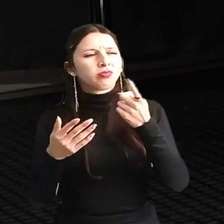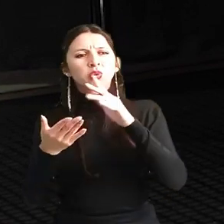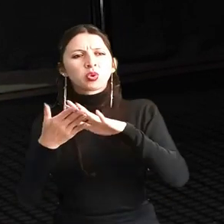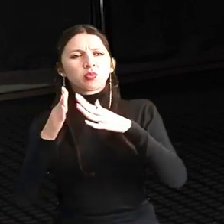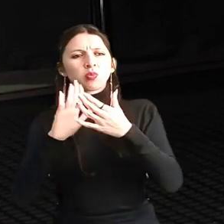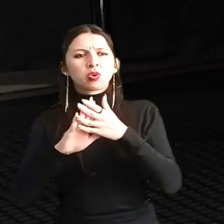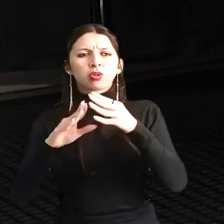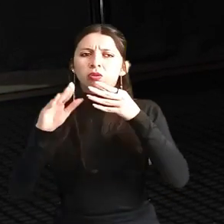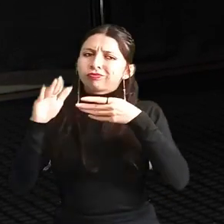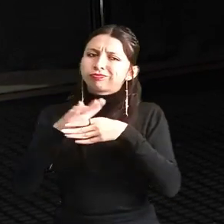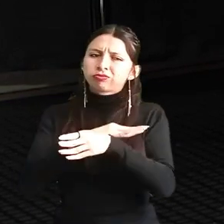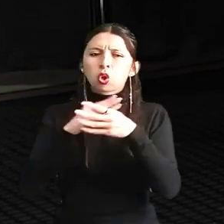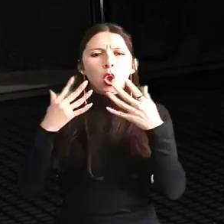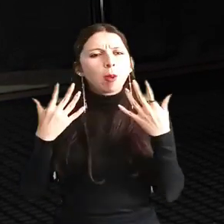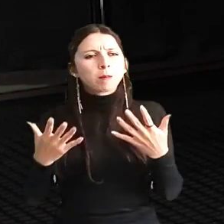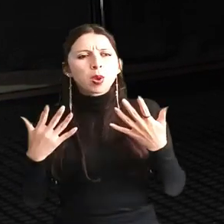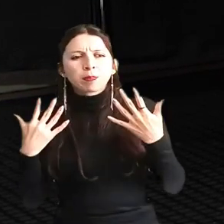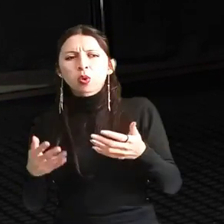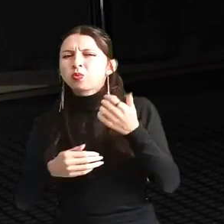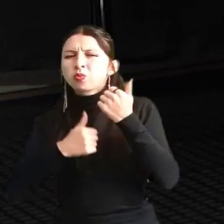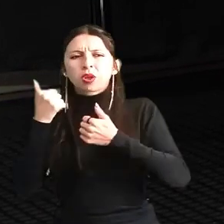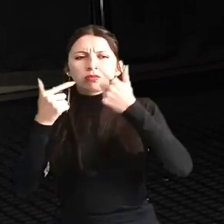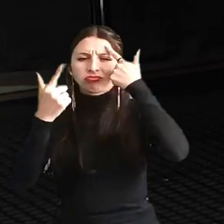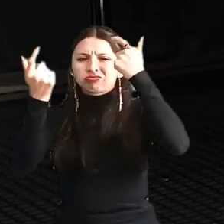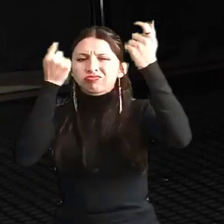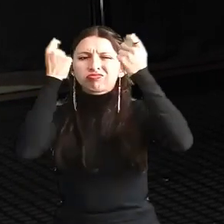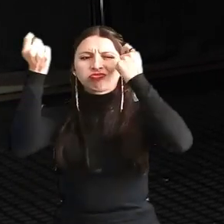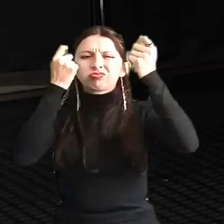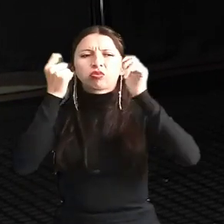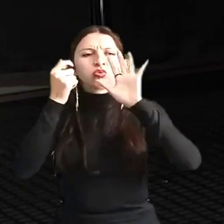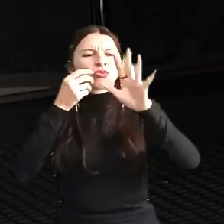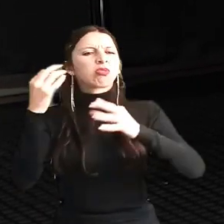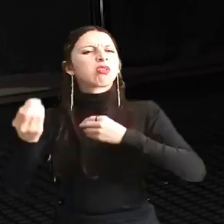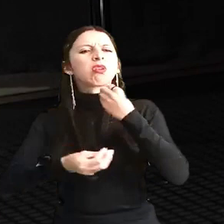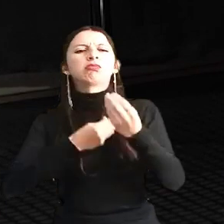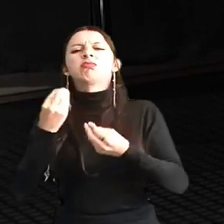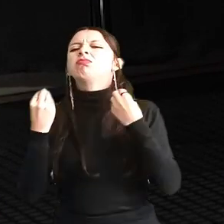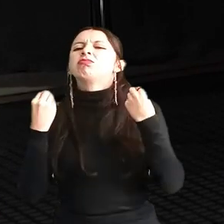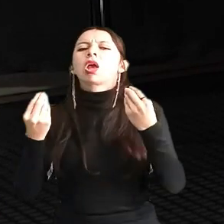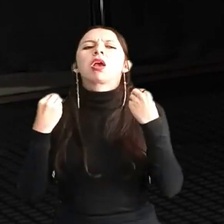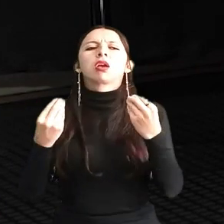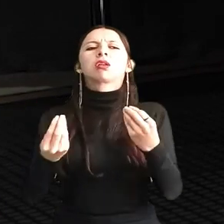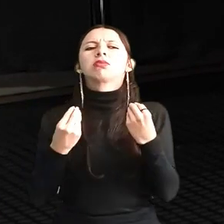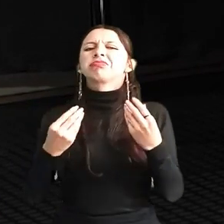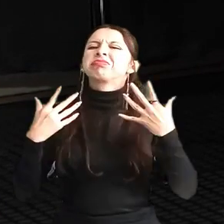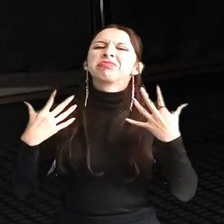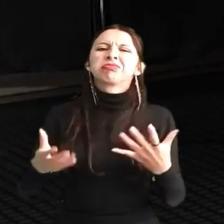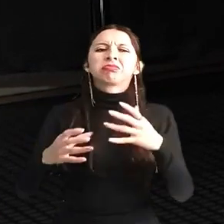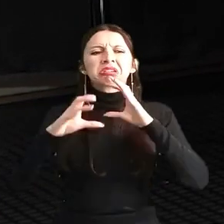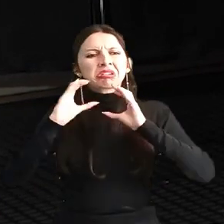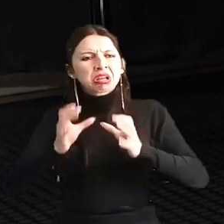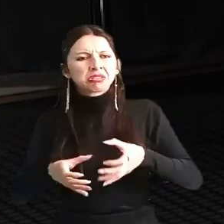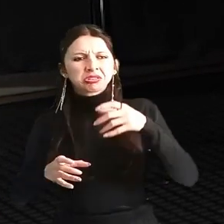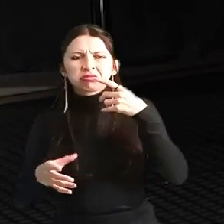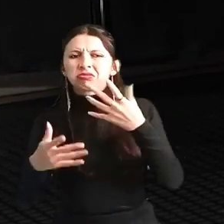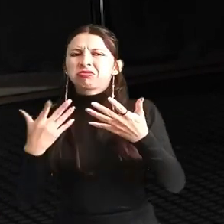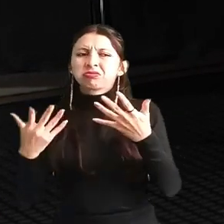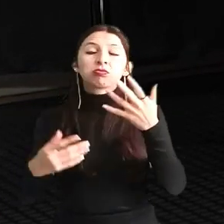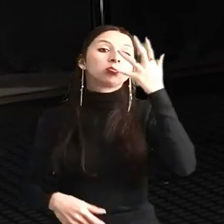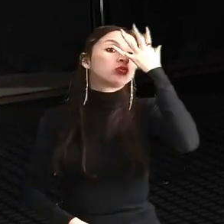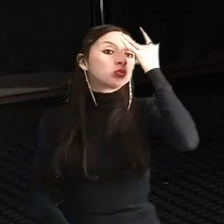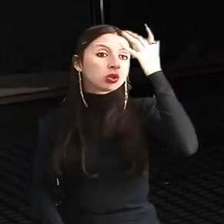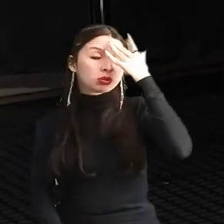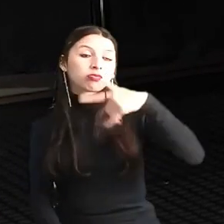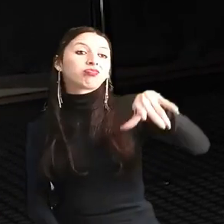Cómo hacer también para que la comunidad acceda a ella Cuáles son esas estrategias que ustedes realizan Quizá para que también se asuman